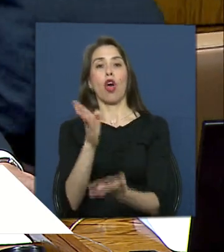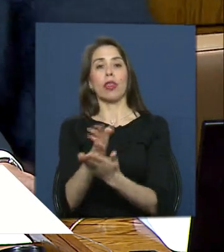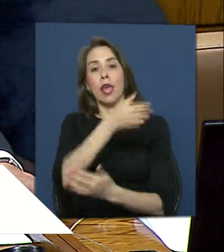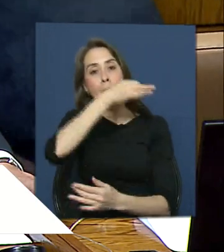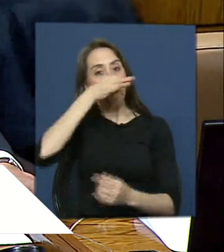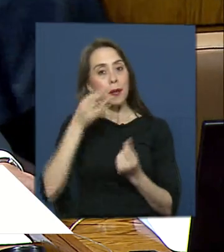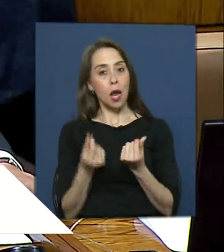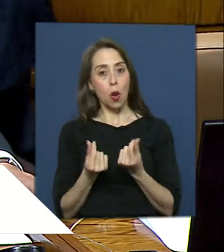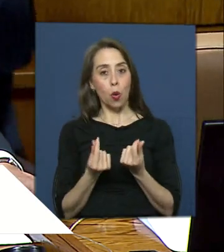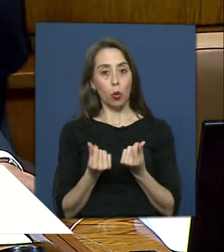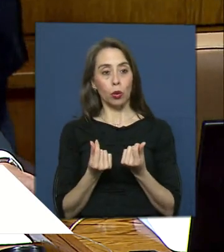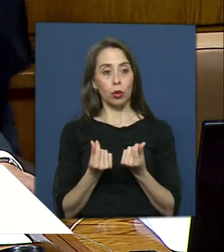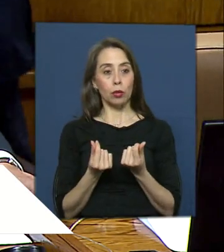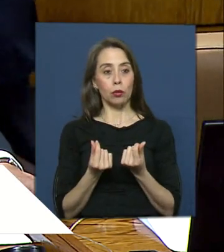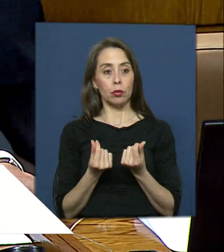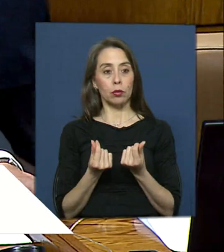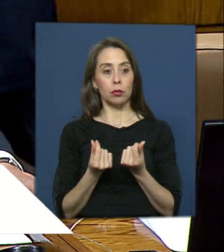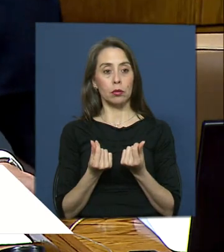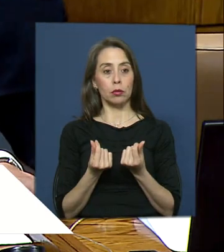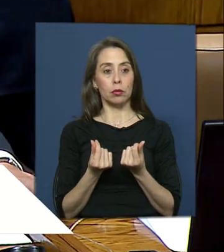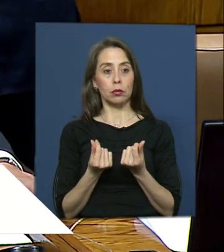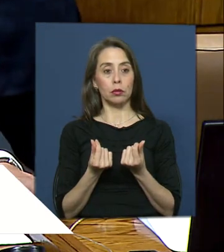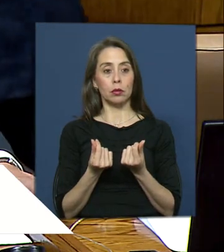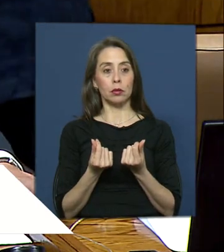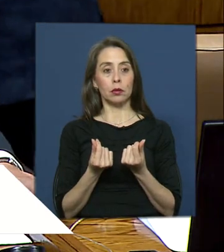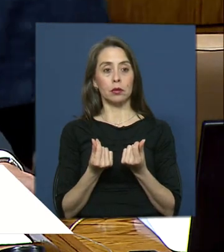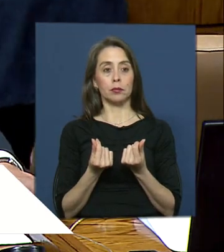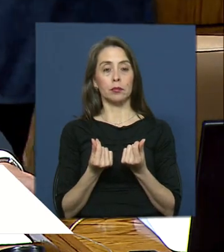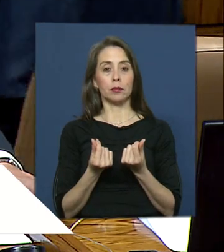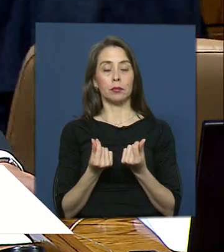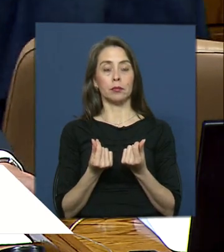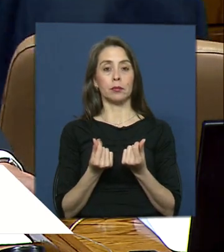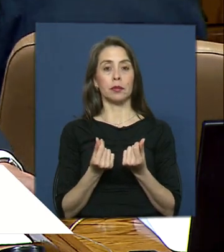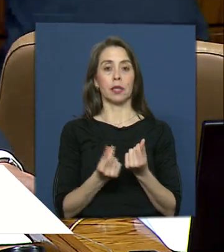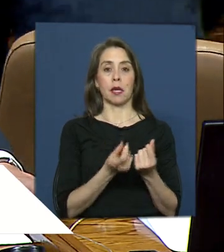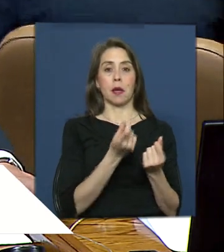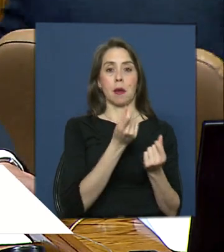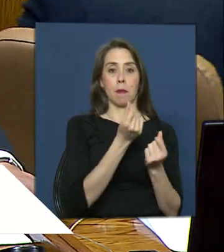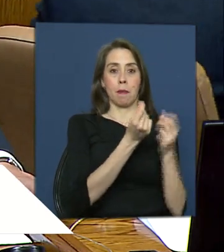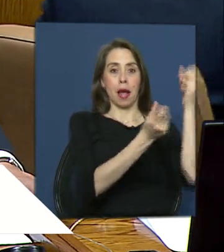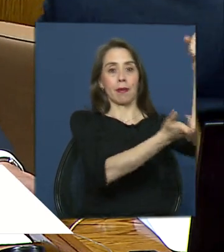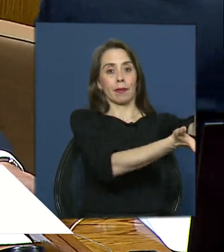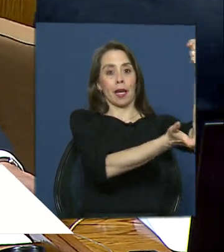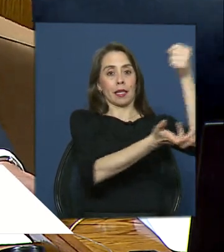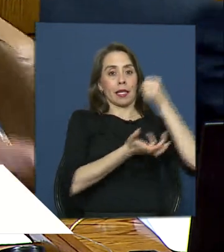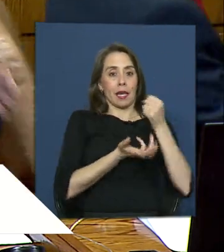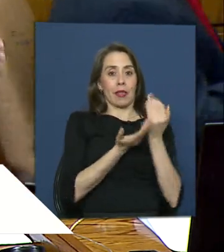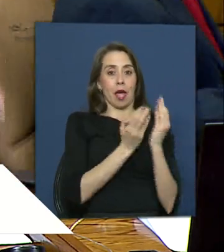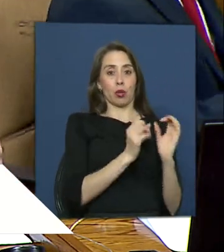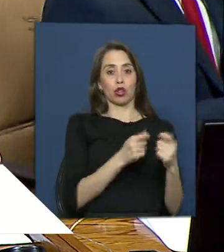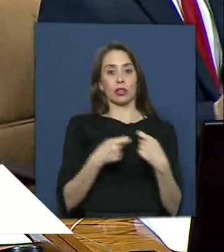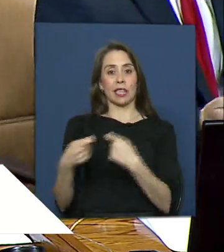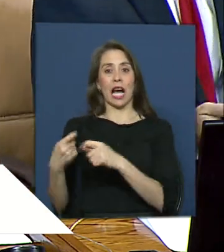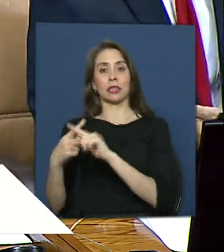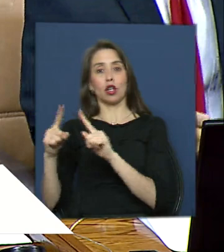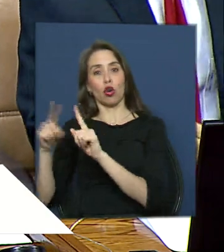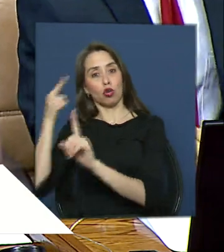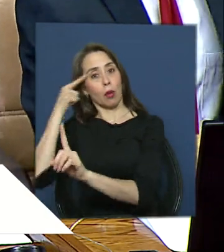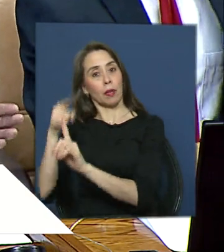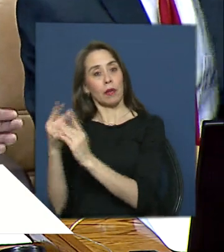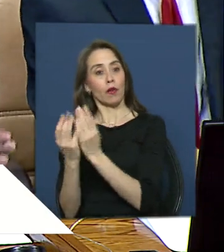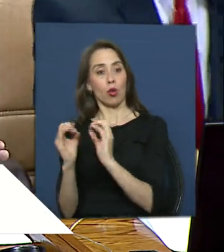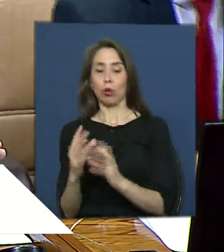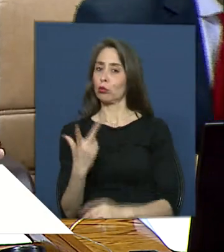lucrar, entendido esta, como llevar una parte de ese dinero a fines distintos a la función